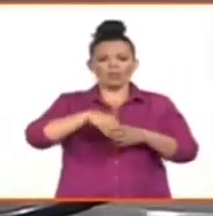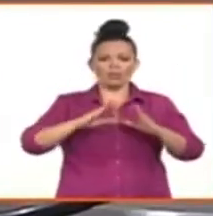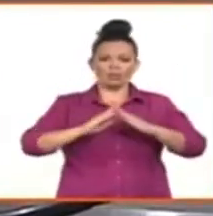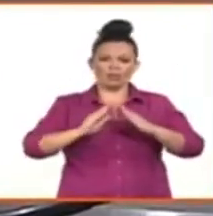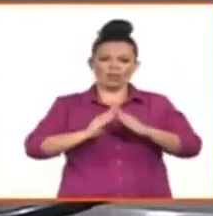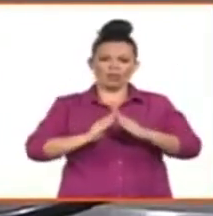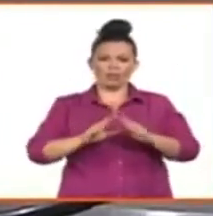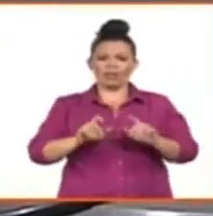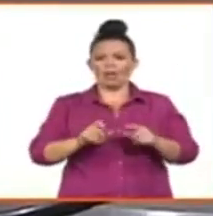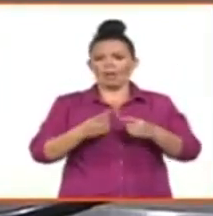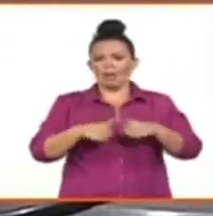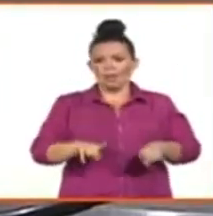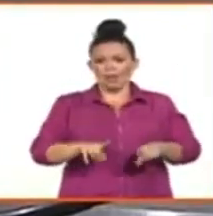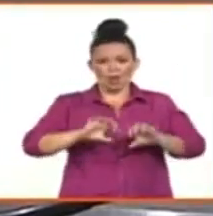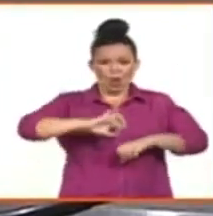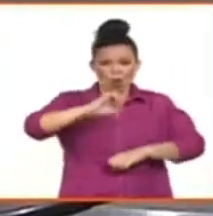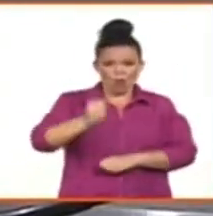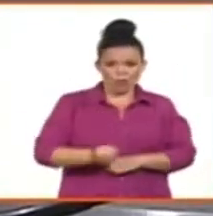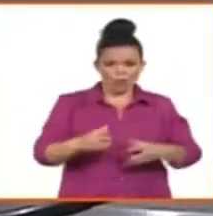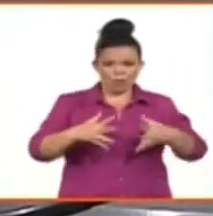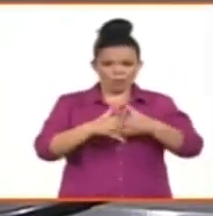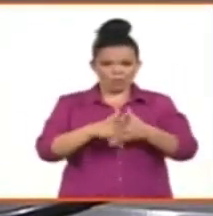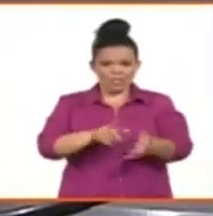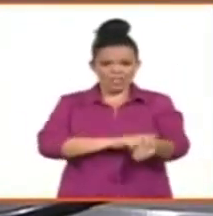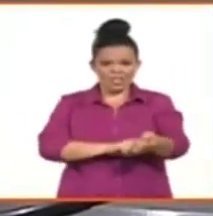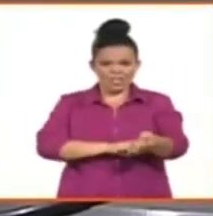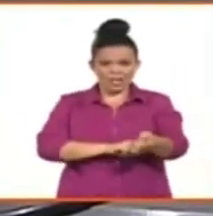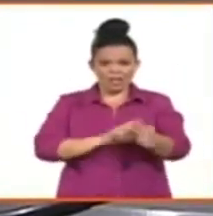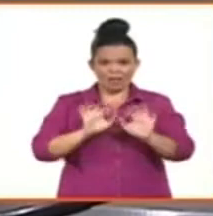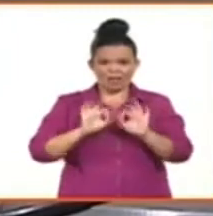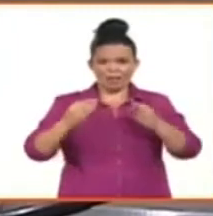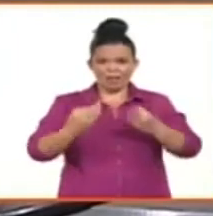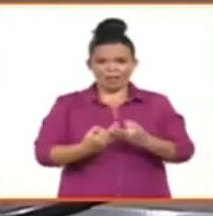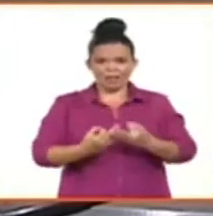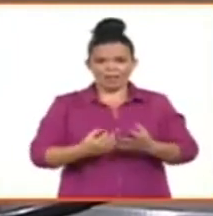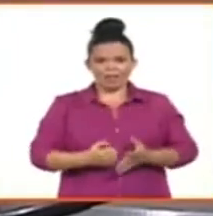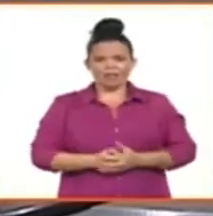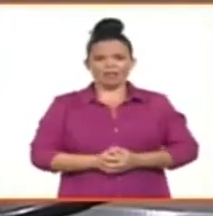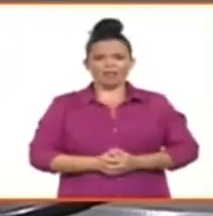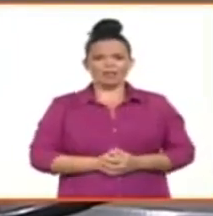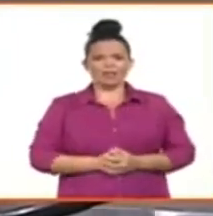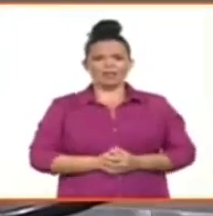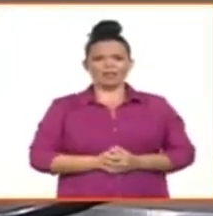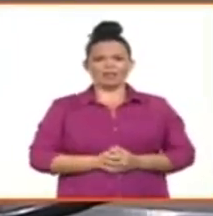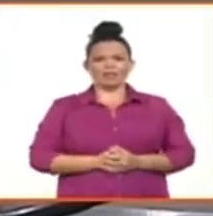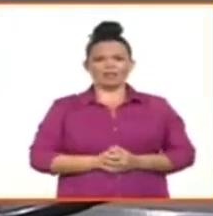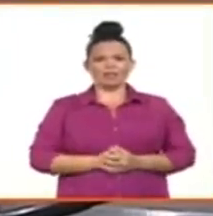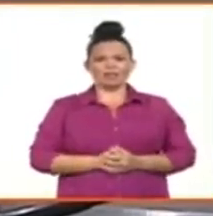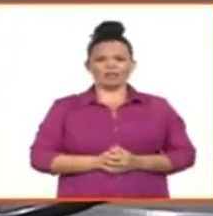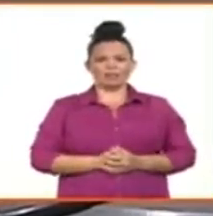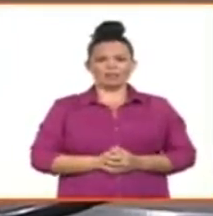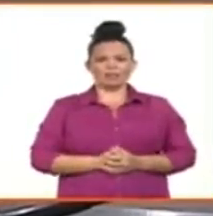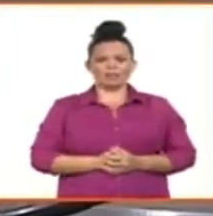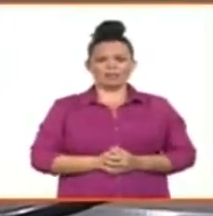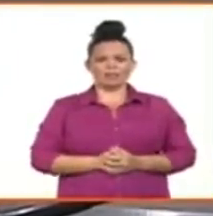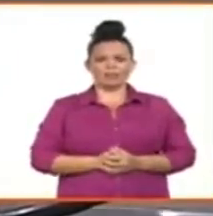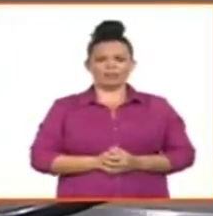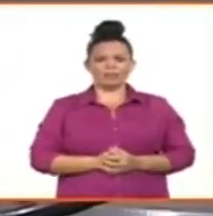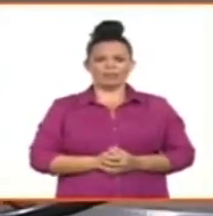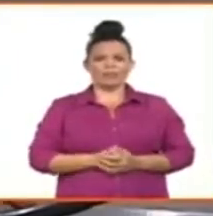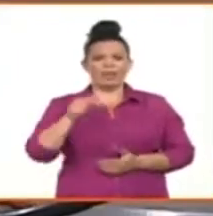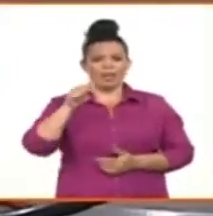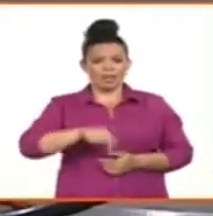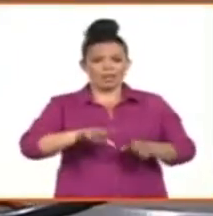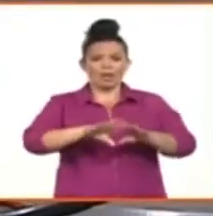biológicos. Y la maternidad y la paternidad no es un don de la naturaleza. Lo dije una vez aquí en la mesa redonda y